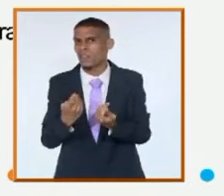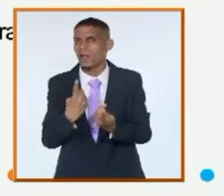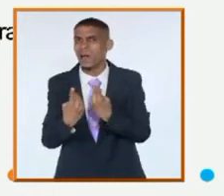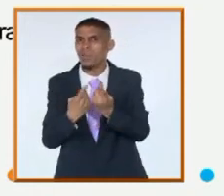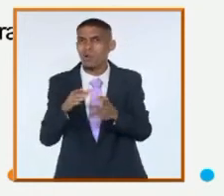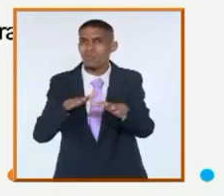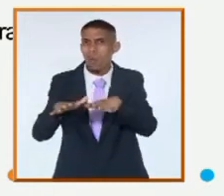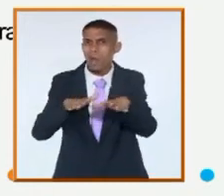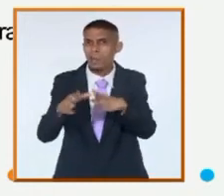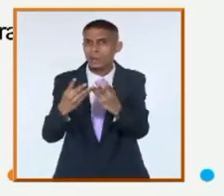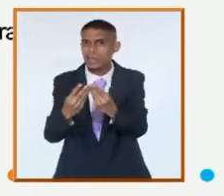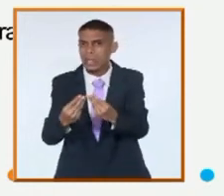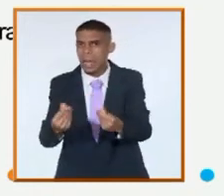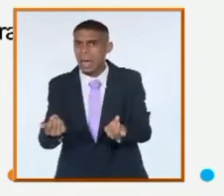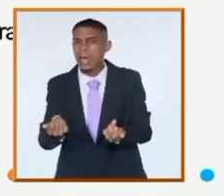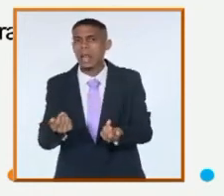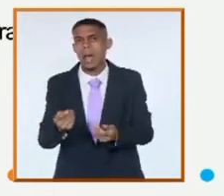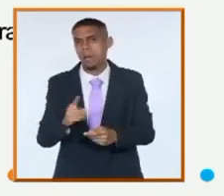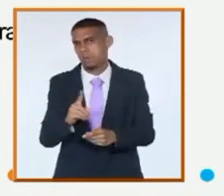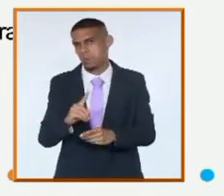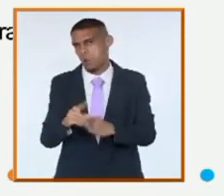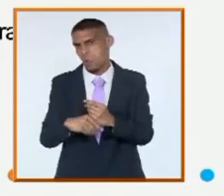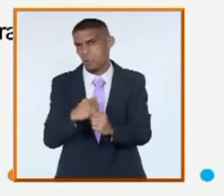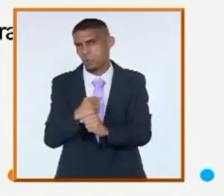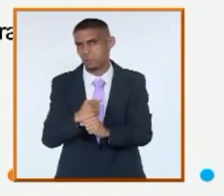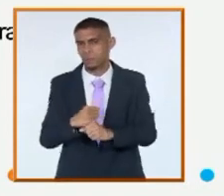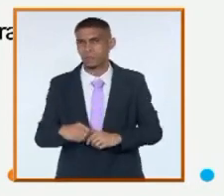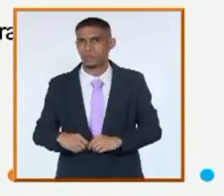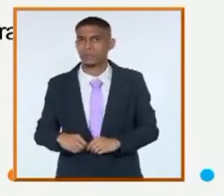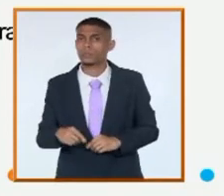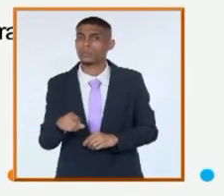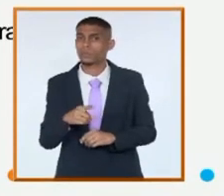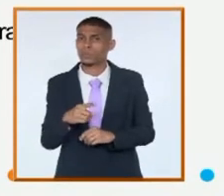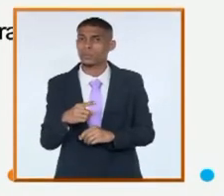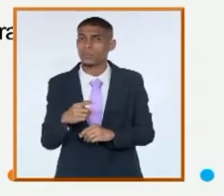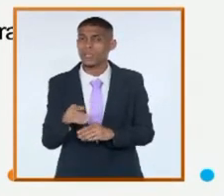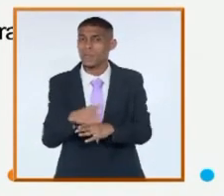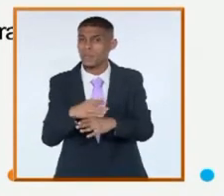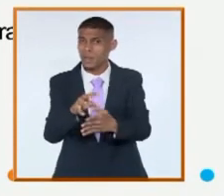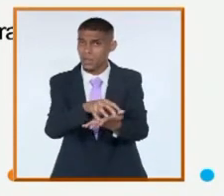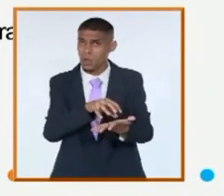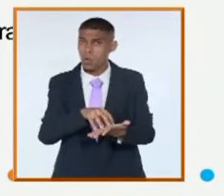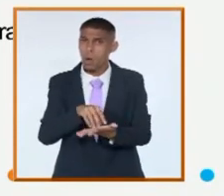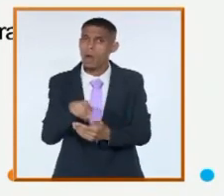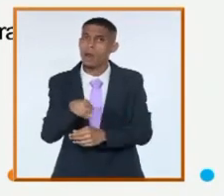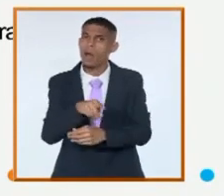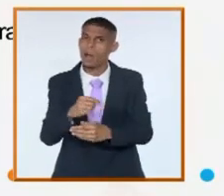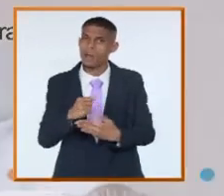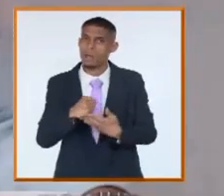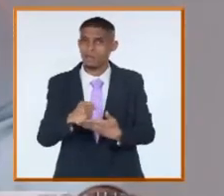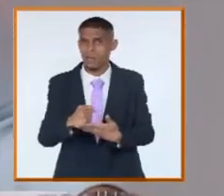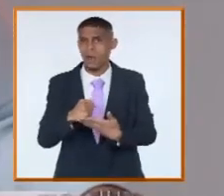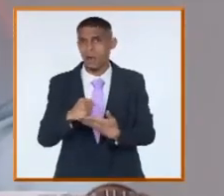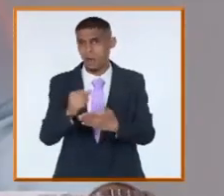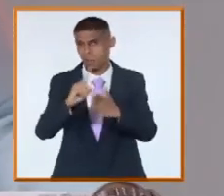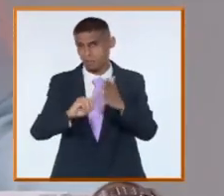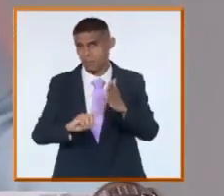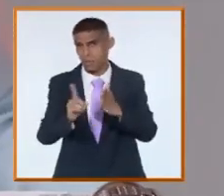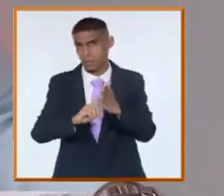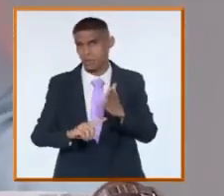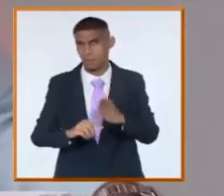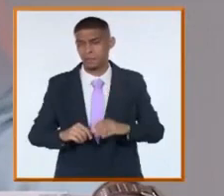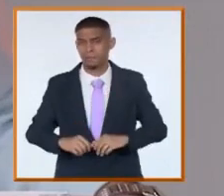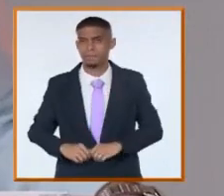ayuda a acelerar esos procesos y muchos de esos lugares se autoabastece con esa energía de en el lugar está